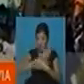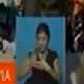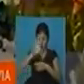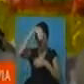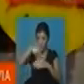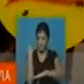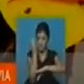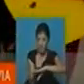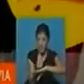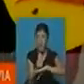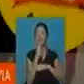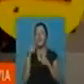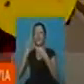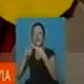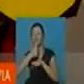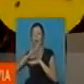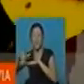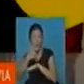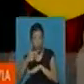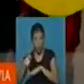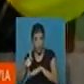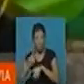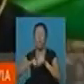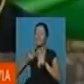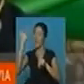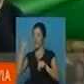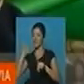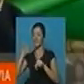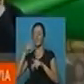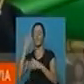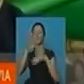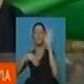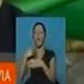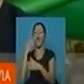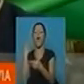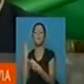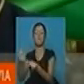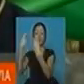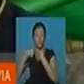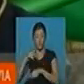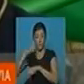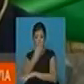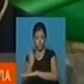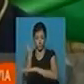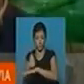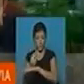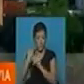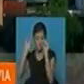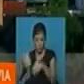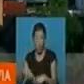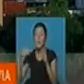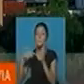y sin salida al mar, pese al cimbronazo de la derrota, hasta el momento el liderazgo de Morales no entró en zona de